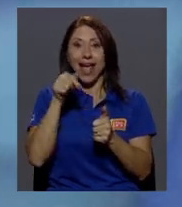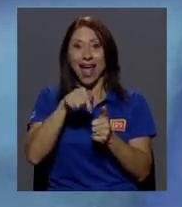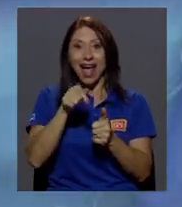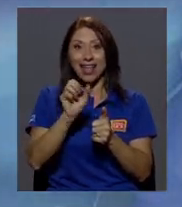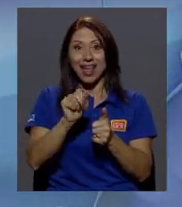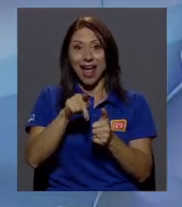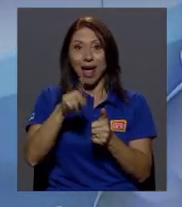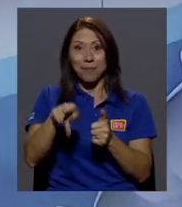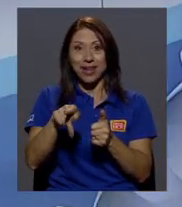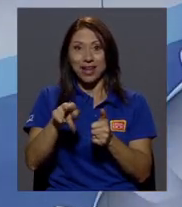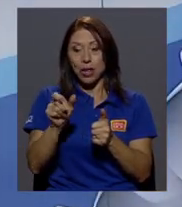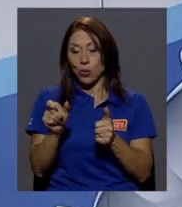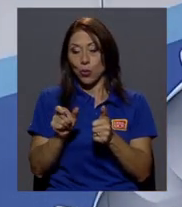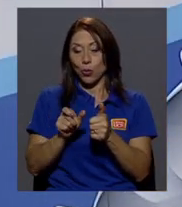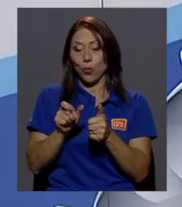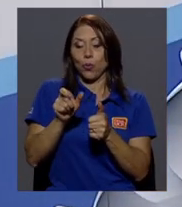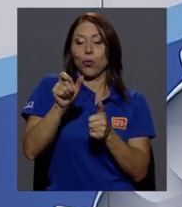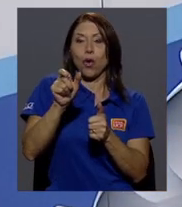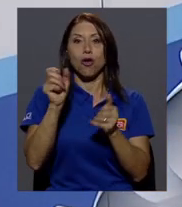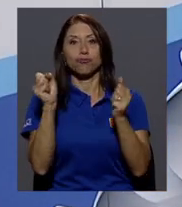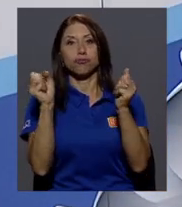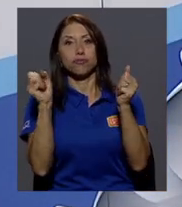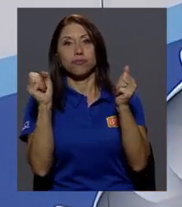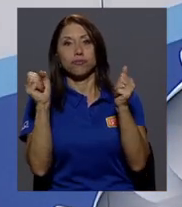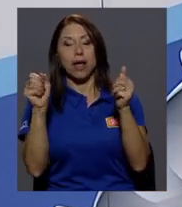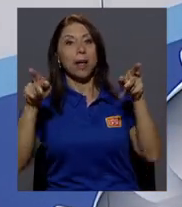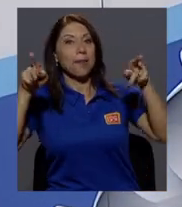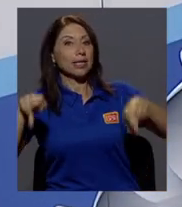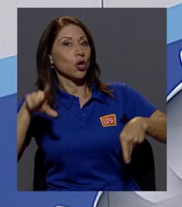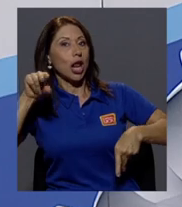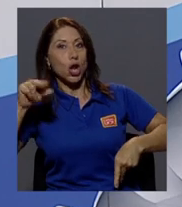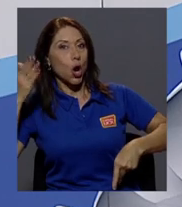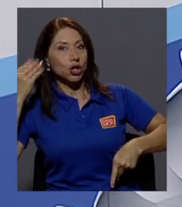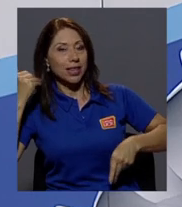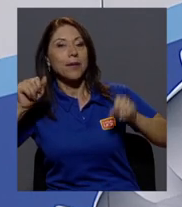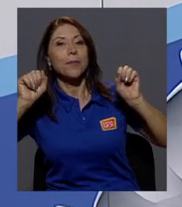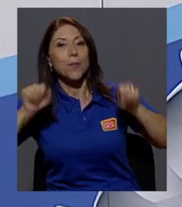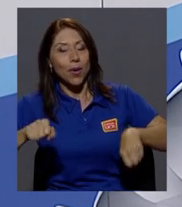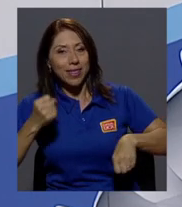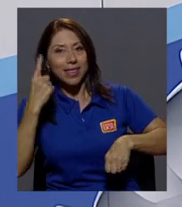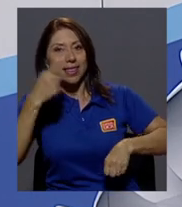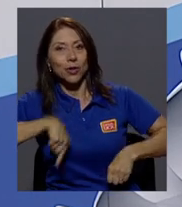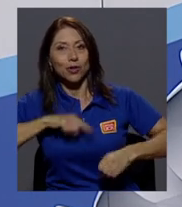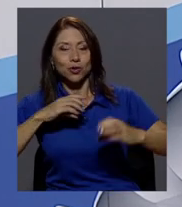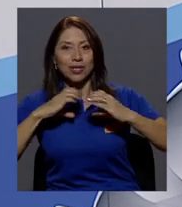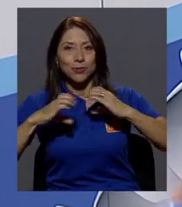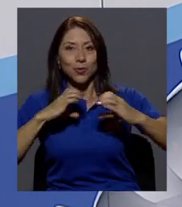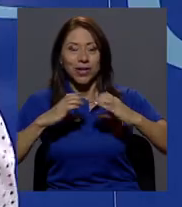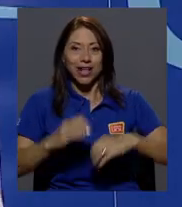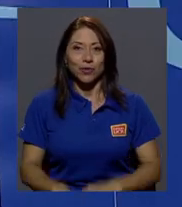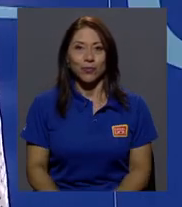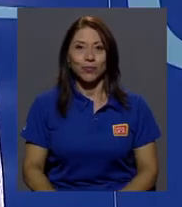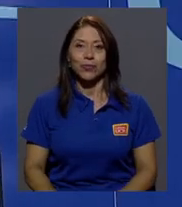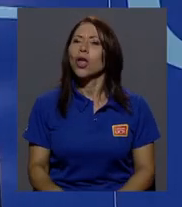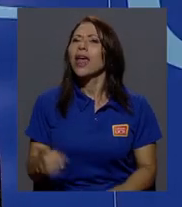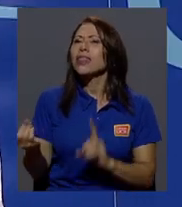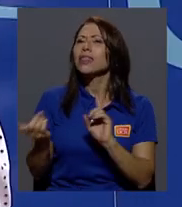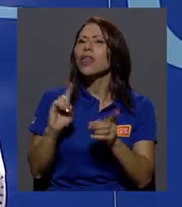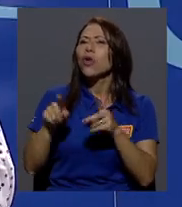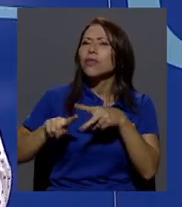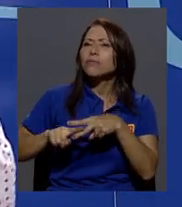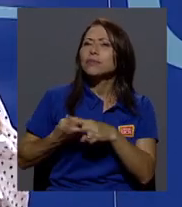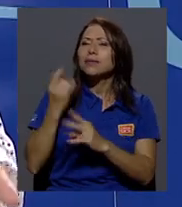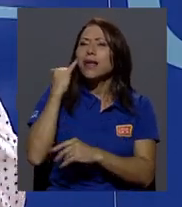a traducir por medio de un avatar que va a hacer las señas para que la persona no oyente pueda entender lo que estamos comunicándonos de dónde surge la idea